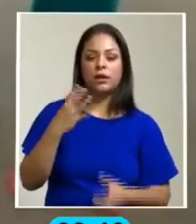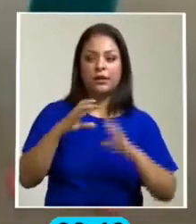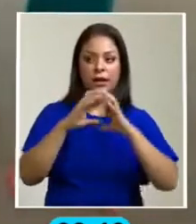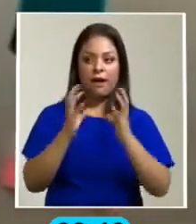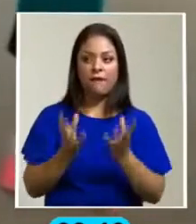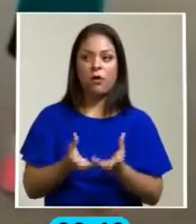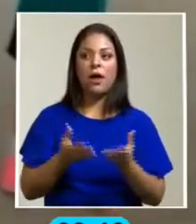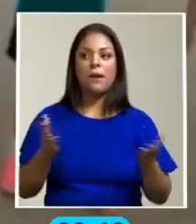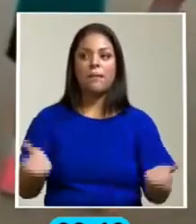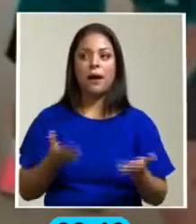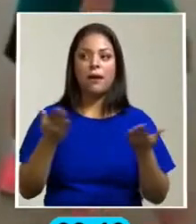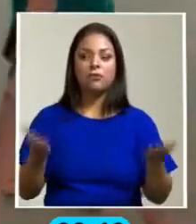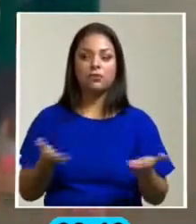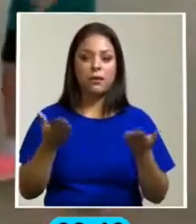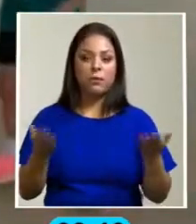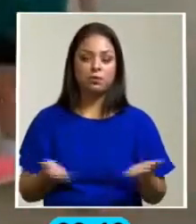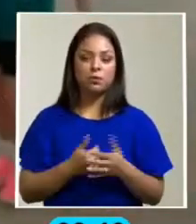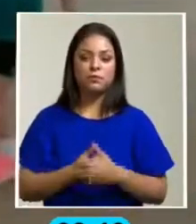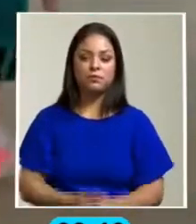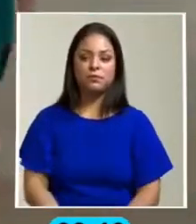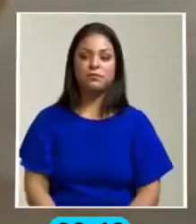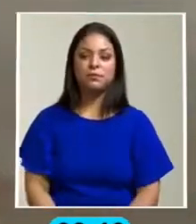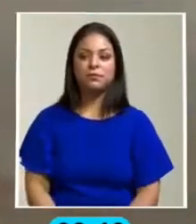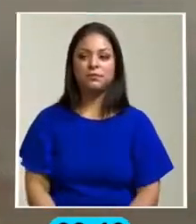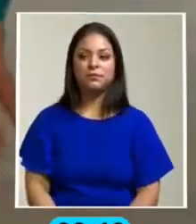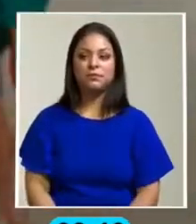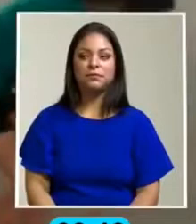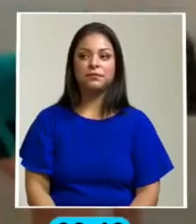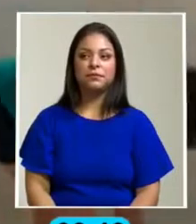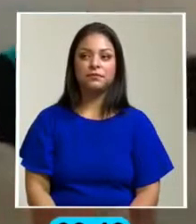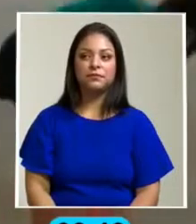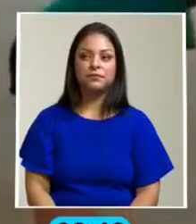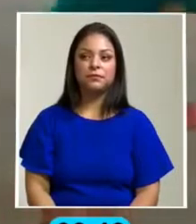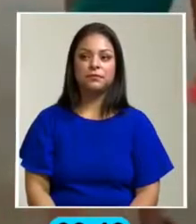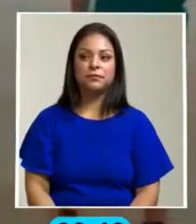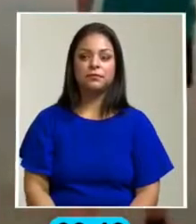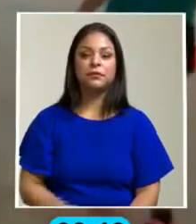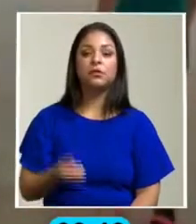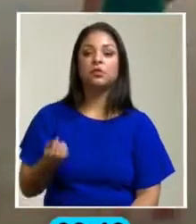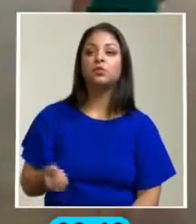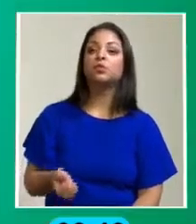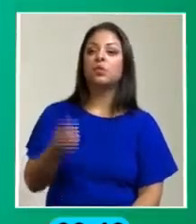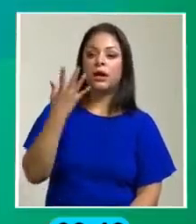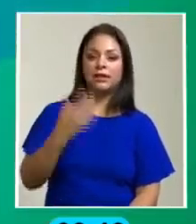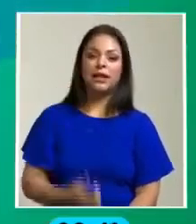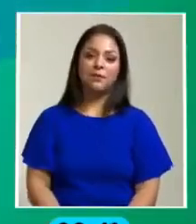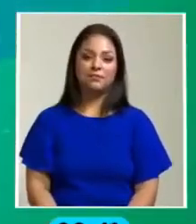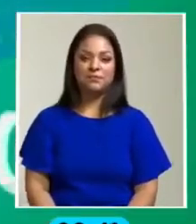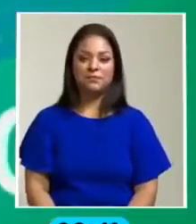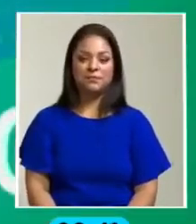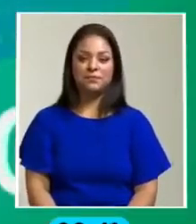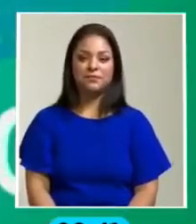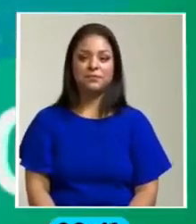vamos. Que soltarla. Suelte la Sofi.